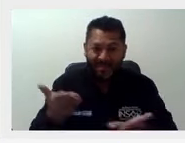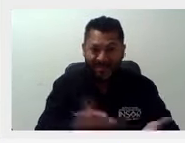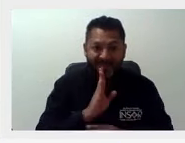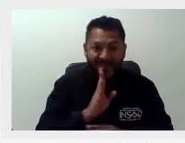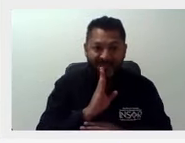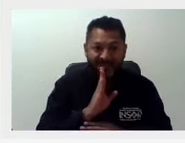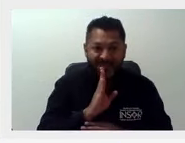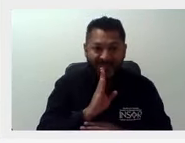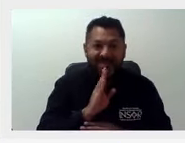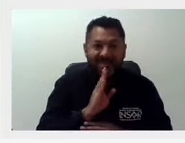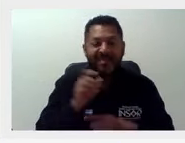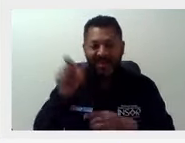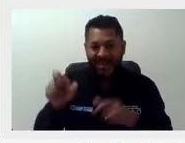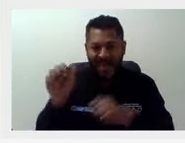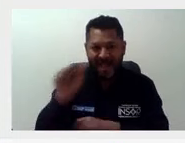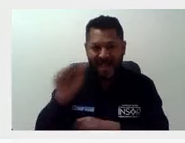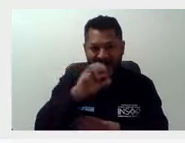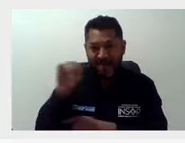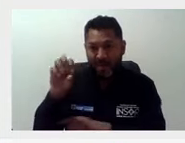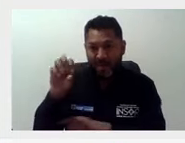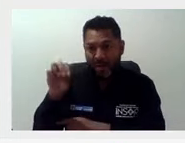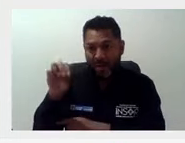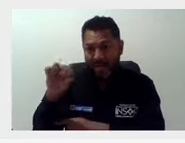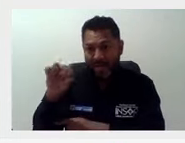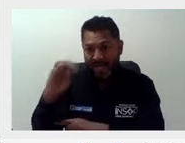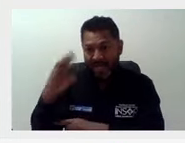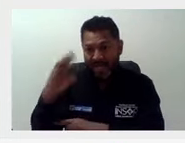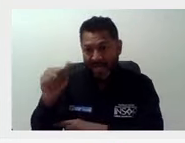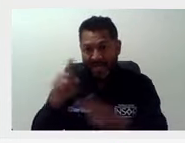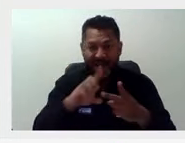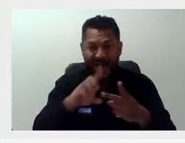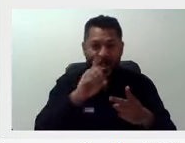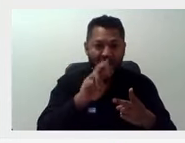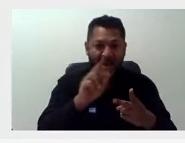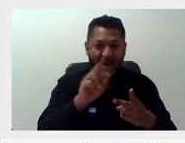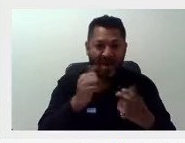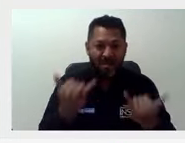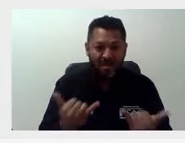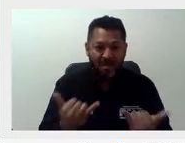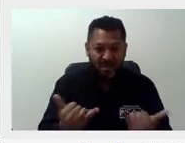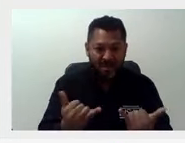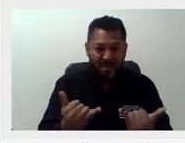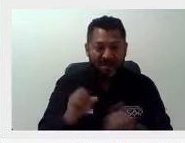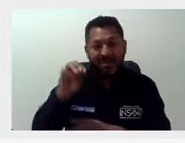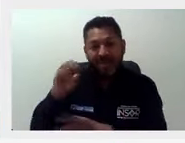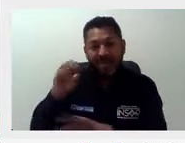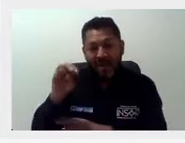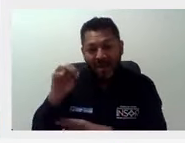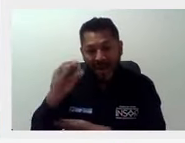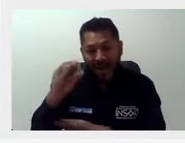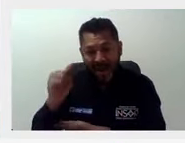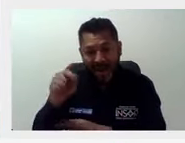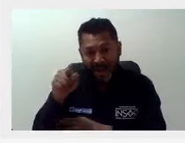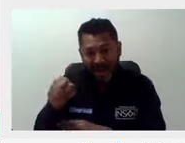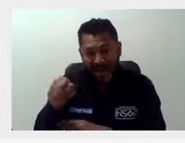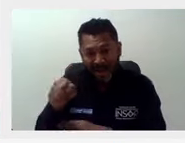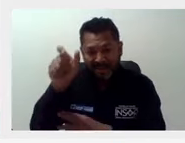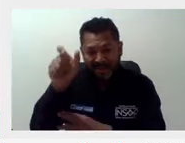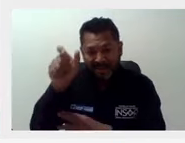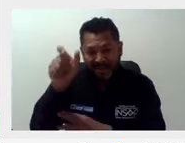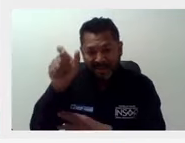la profesora Dora Mancarrés. Mónica Cortés es licenciada en idiomas de la Universidad Industrial de Santander,